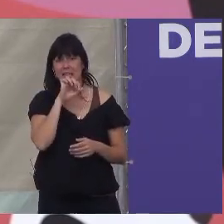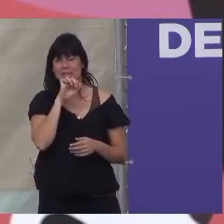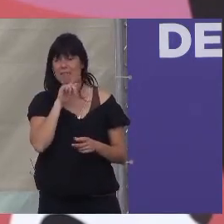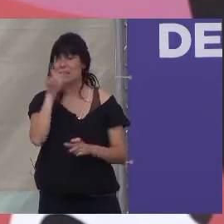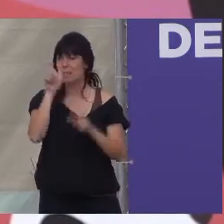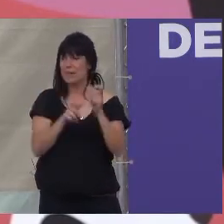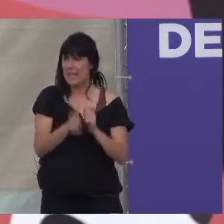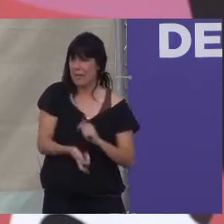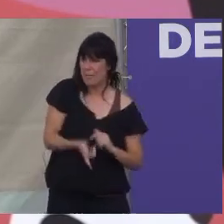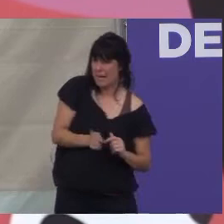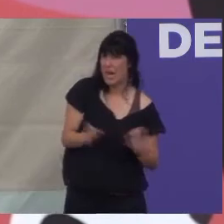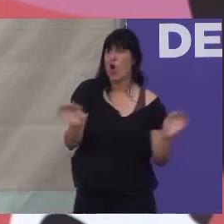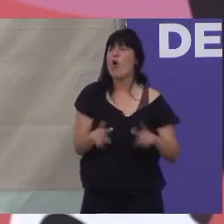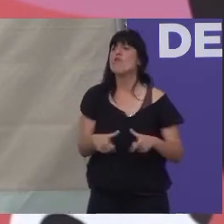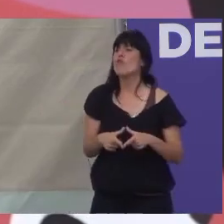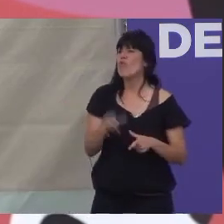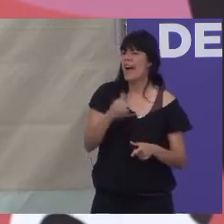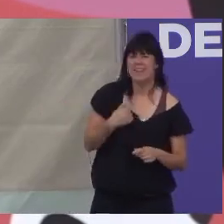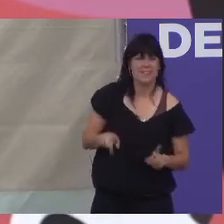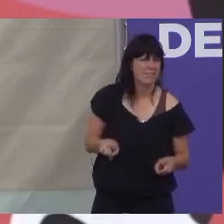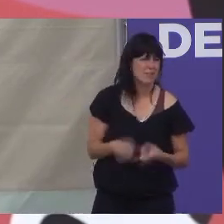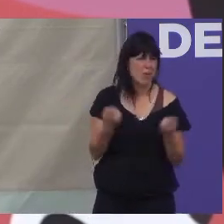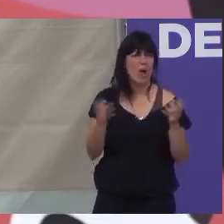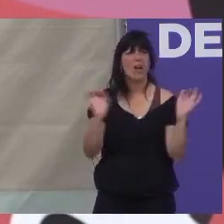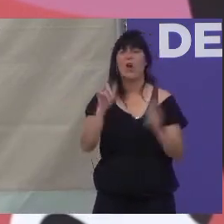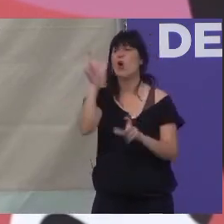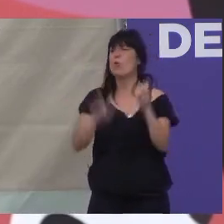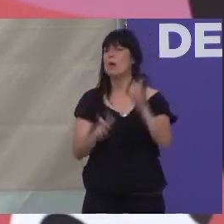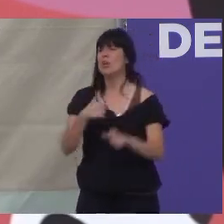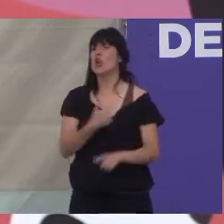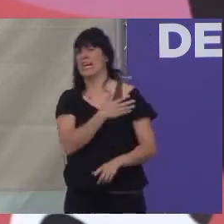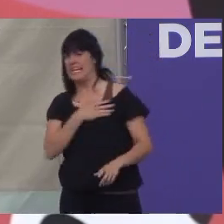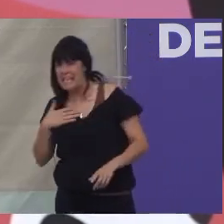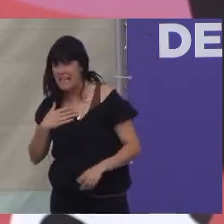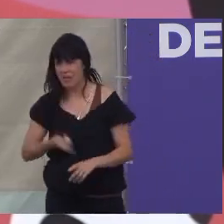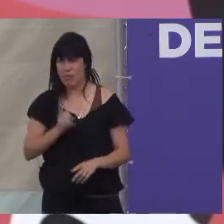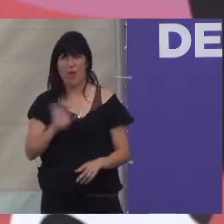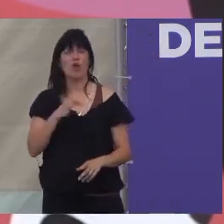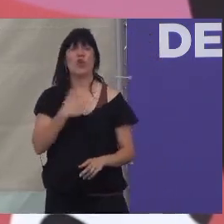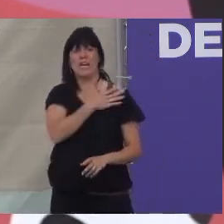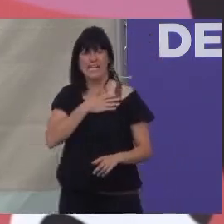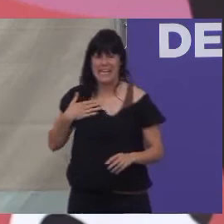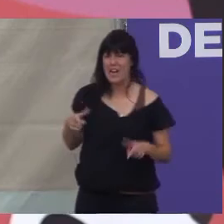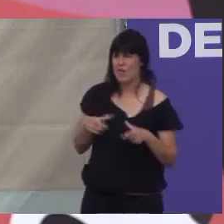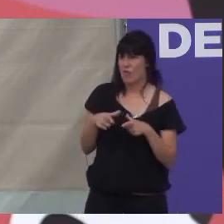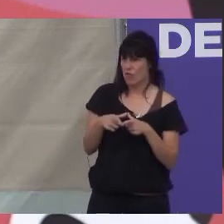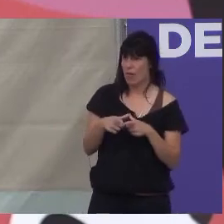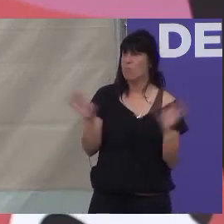tengan pene o vulva, o a las personas que quieran tener pene o vulva, o a las